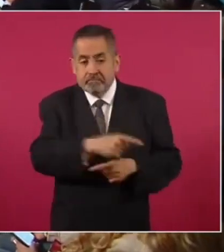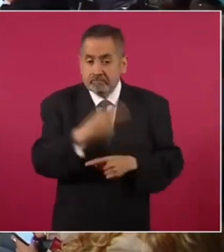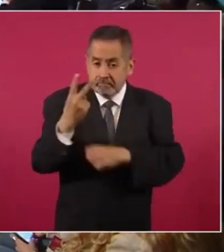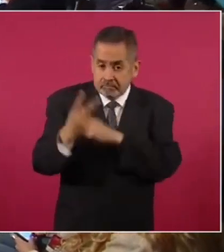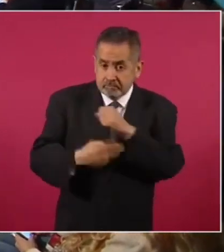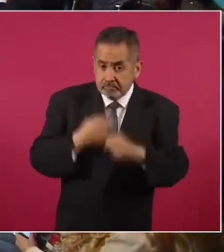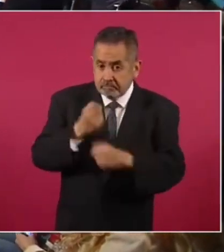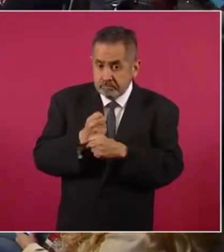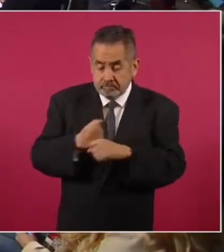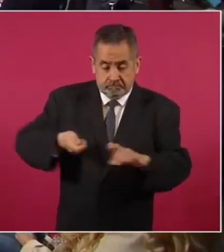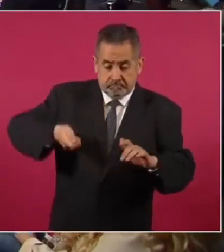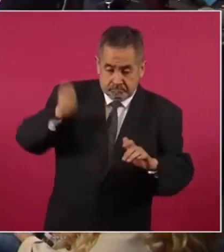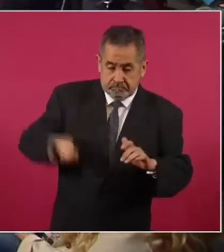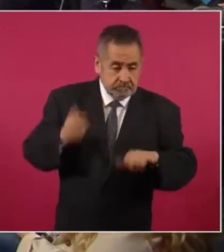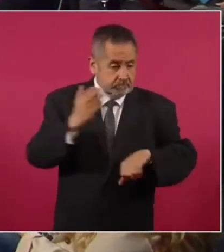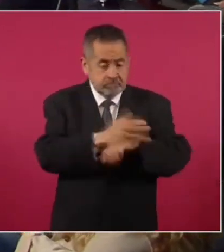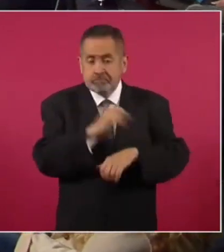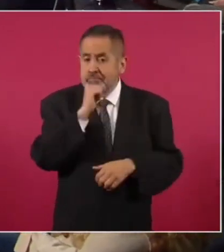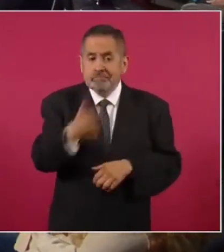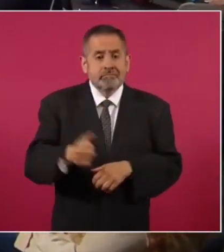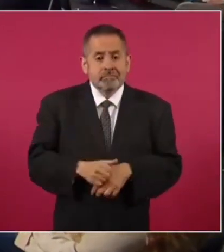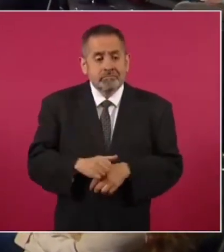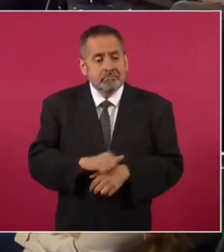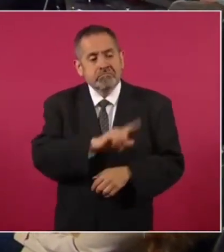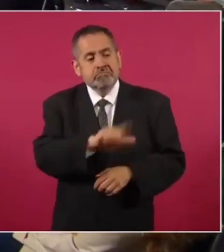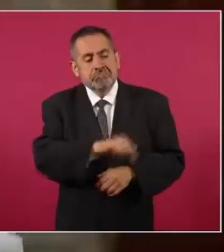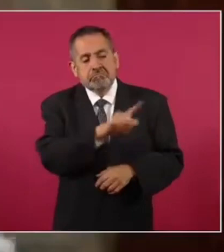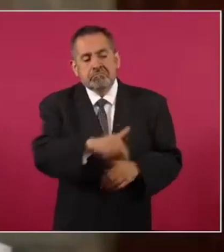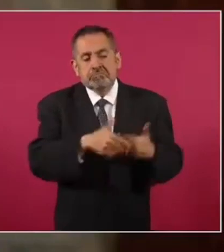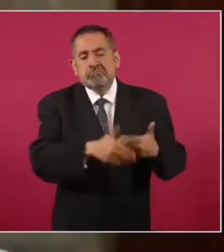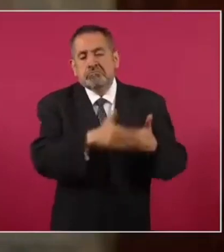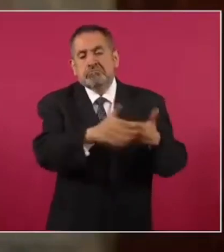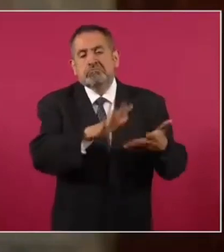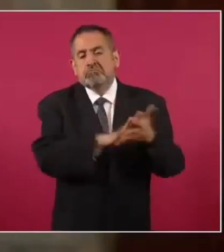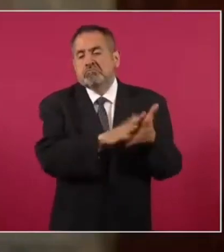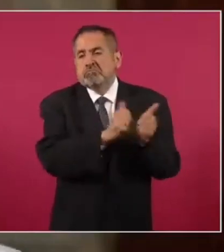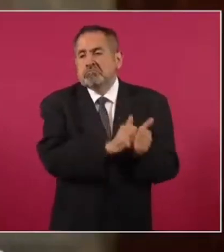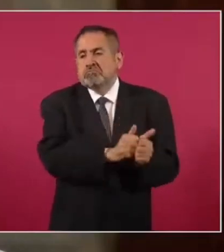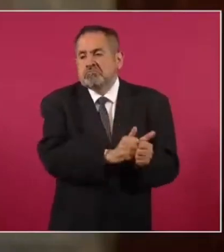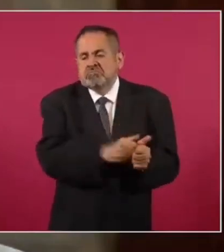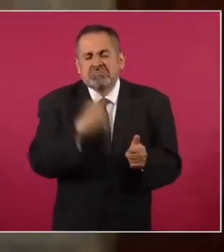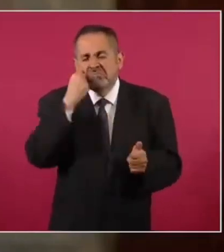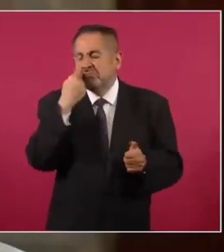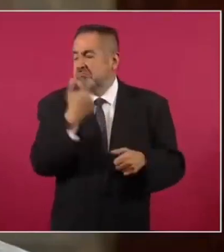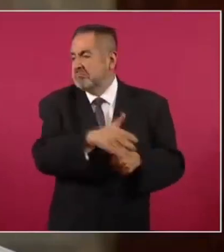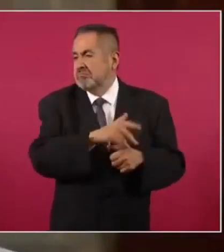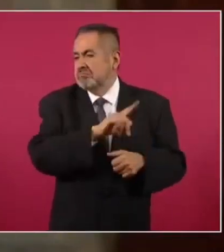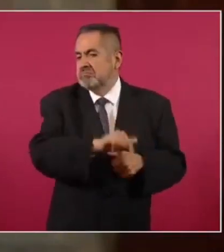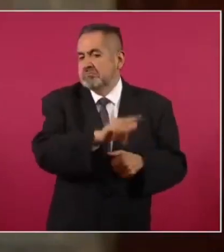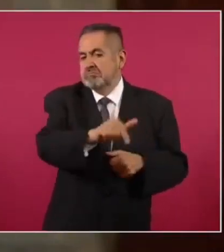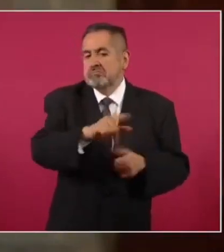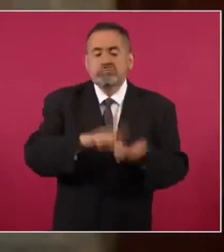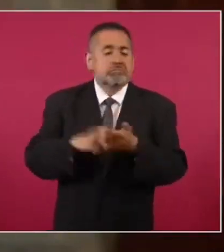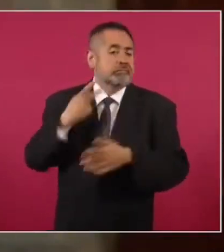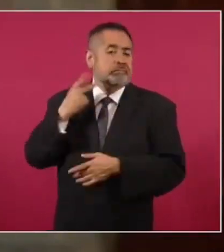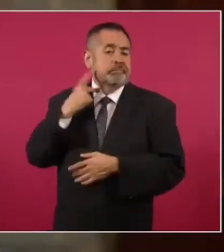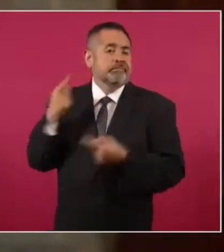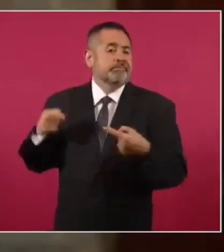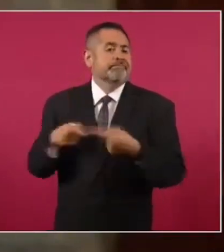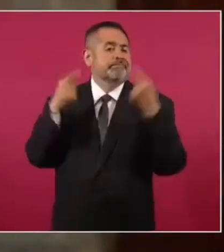años sin sentencia en la cárcel y que también pues no pasa nada, ¿no? O sea, una cuestión política, una cuestión